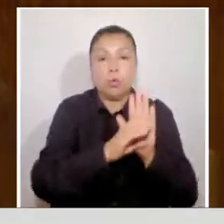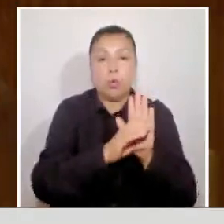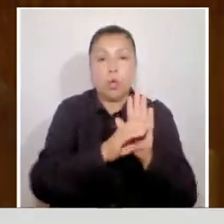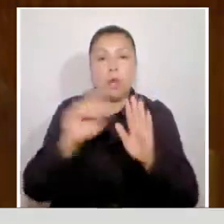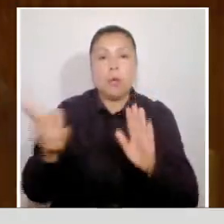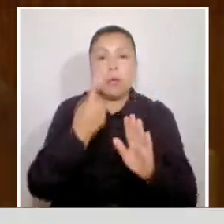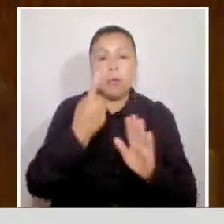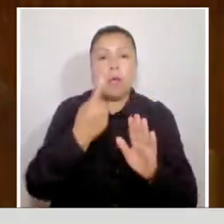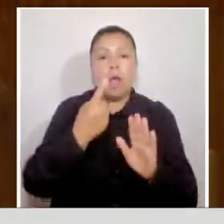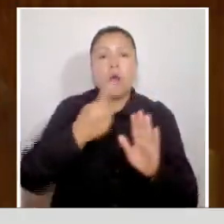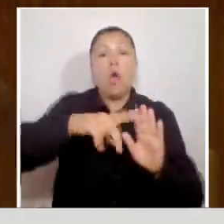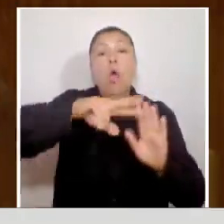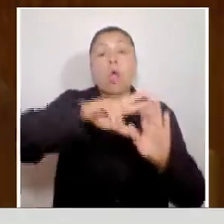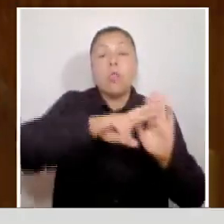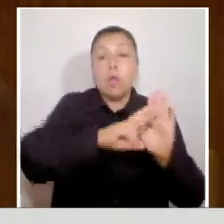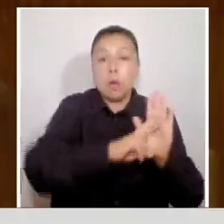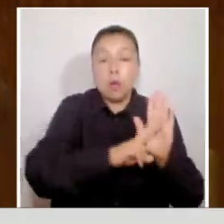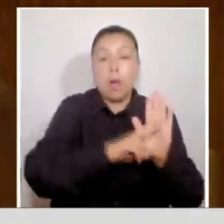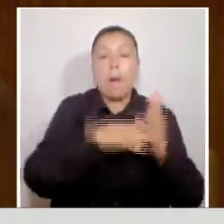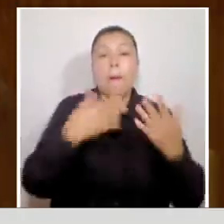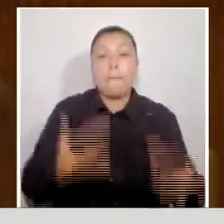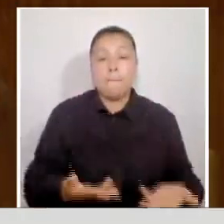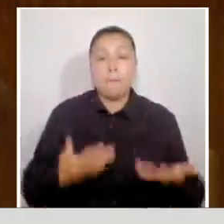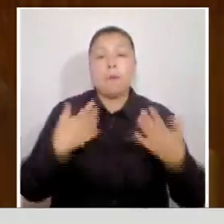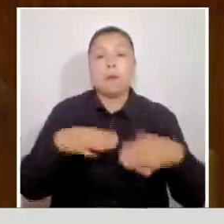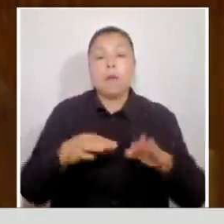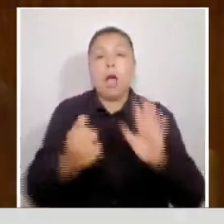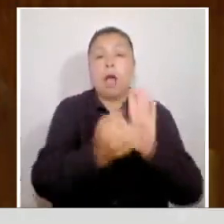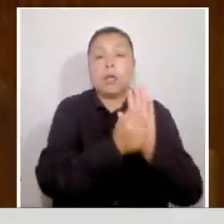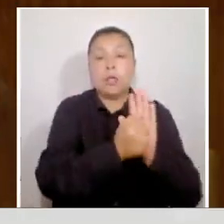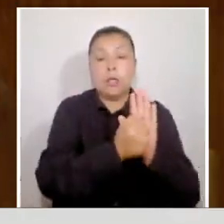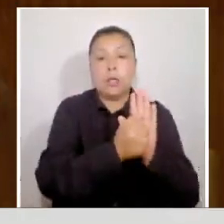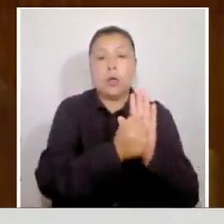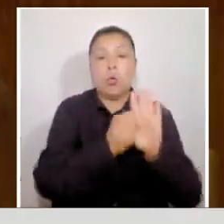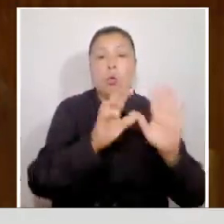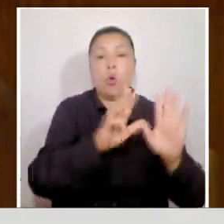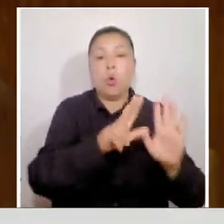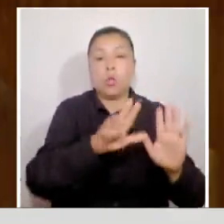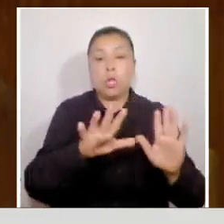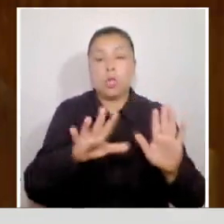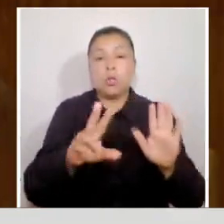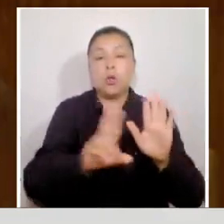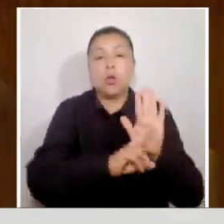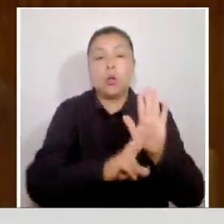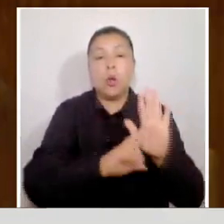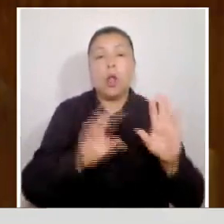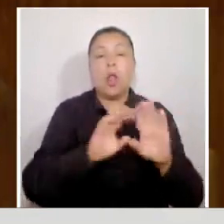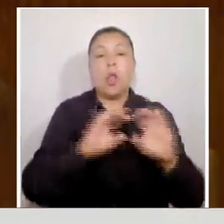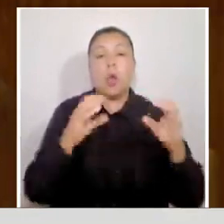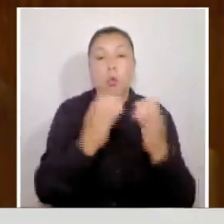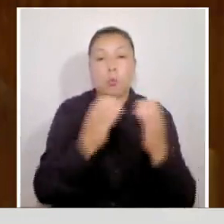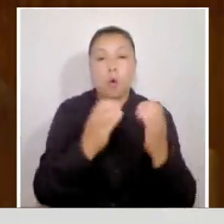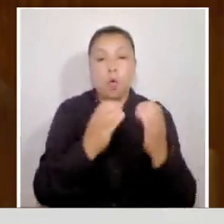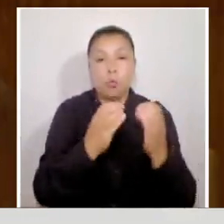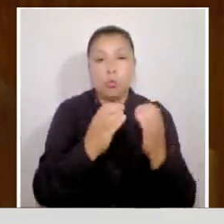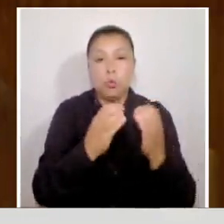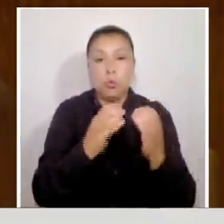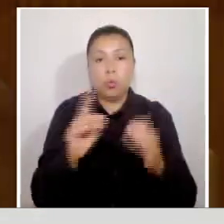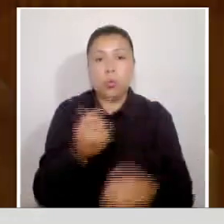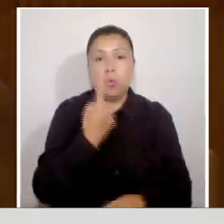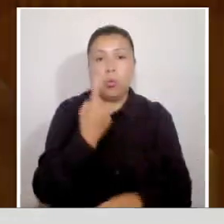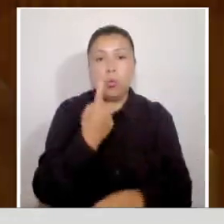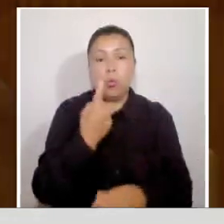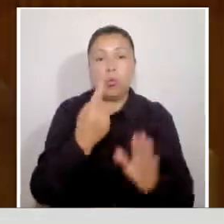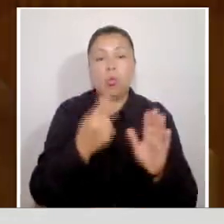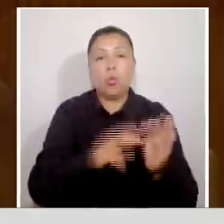reglamento para conformidad con lo dispuesto en el artículo 85 del reglamento de la corporación uno moción de los